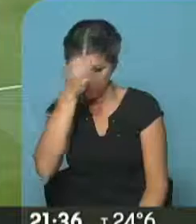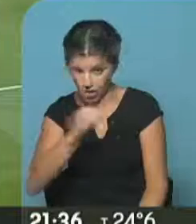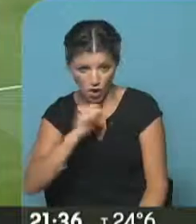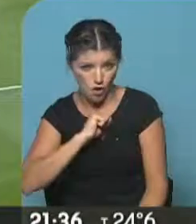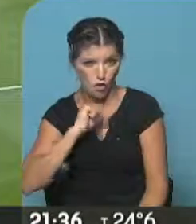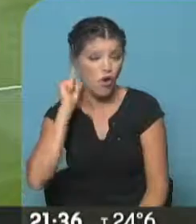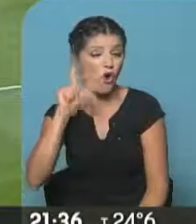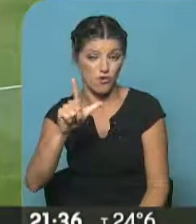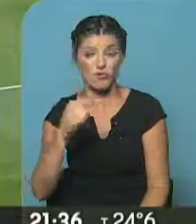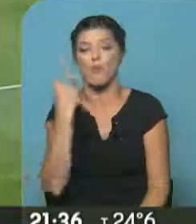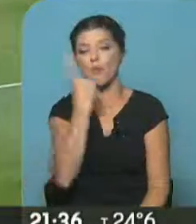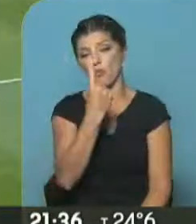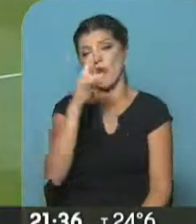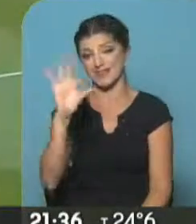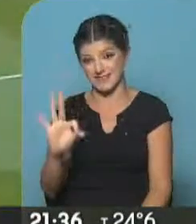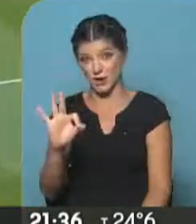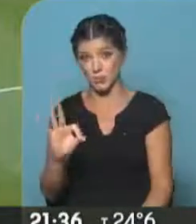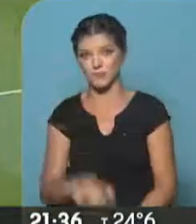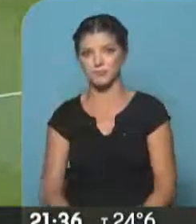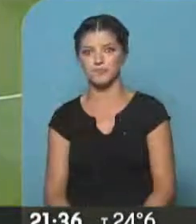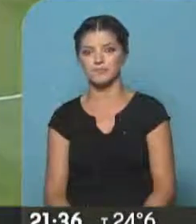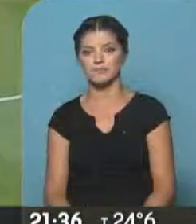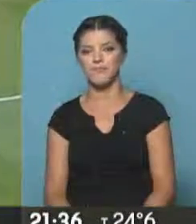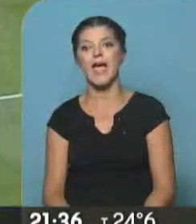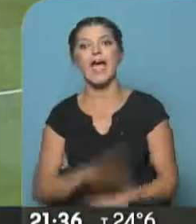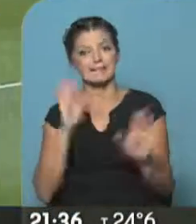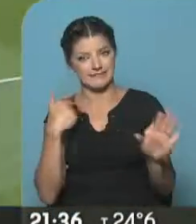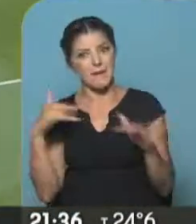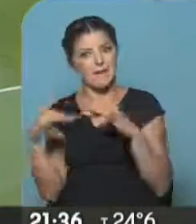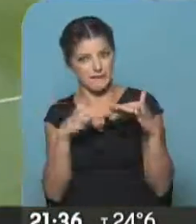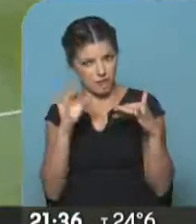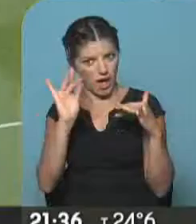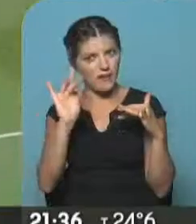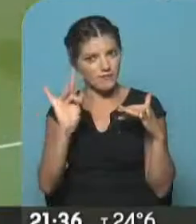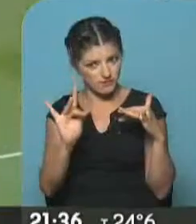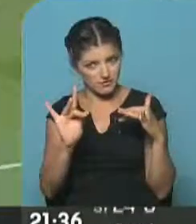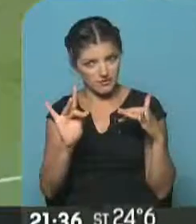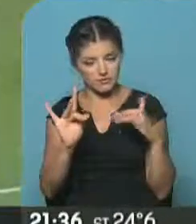para poner el partido 1-0. Sin embargo, las cosas no fueron fáciles